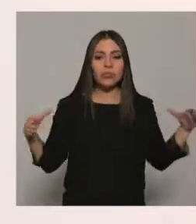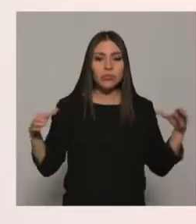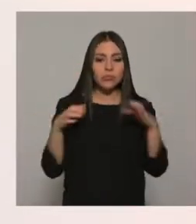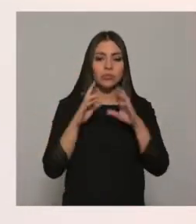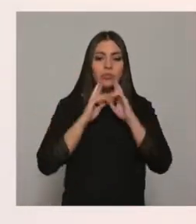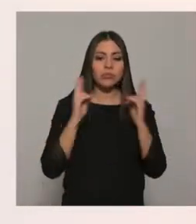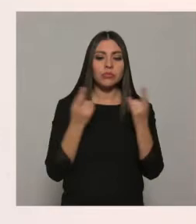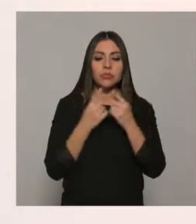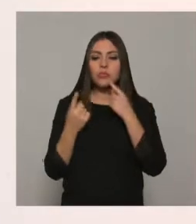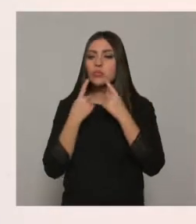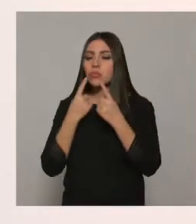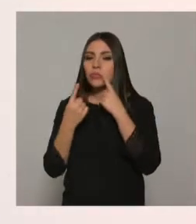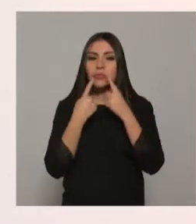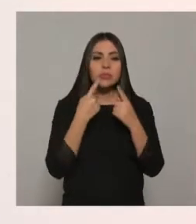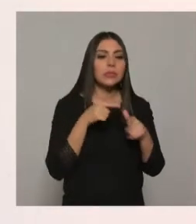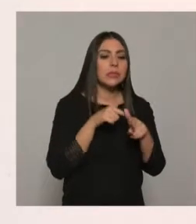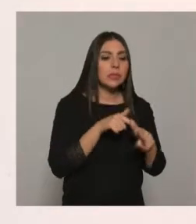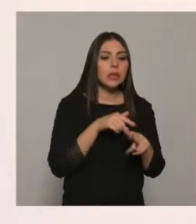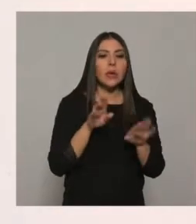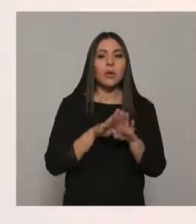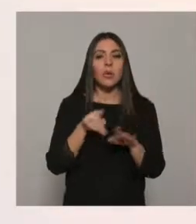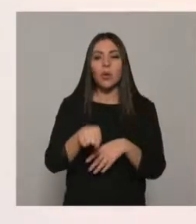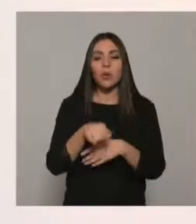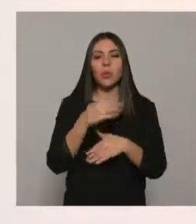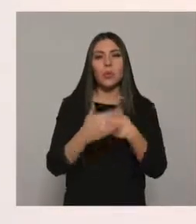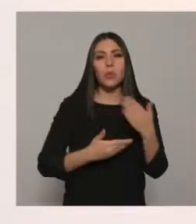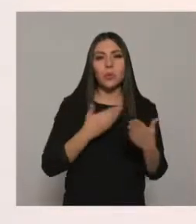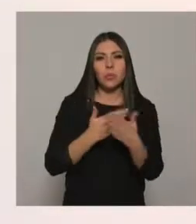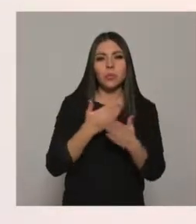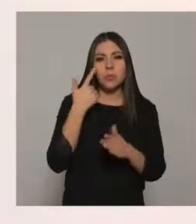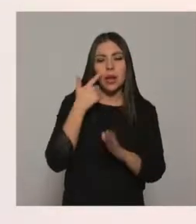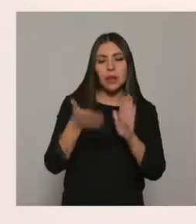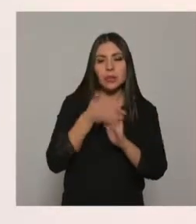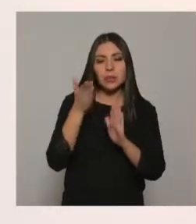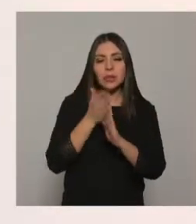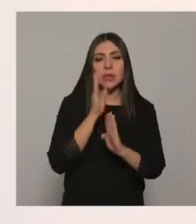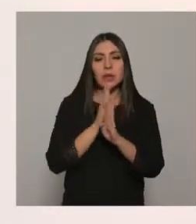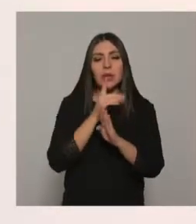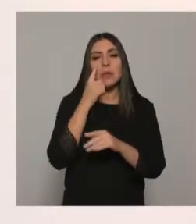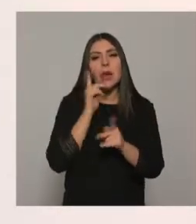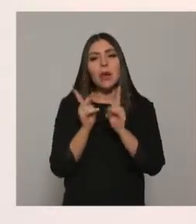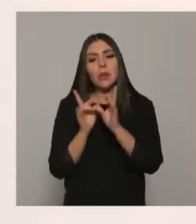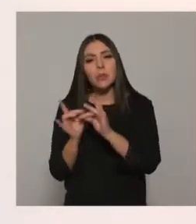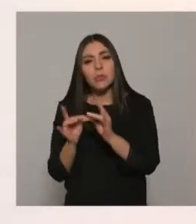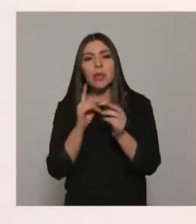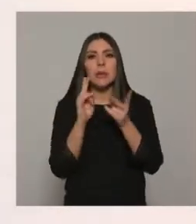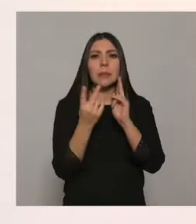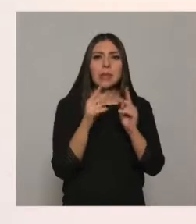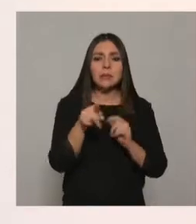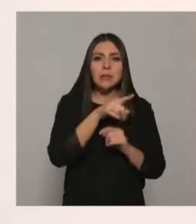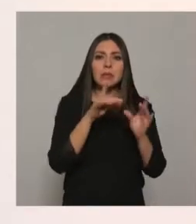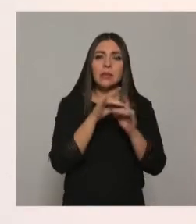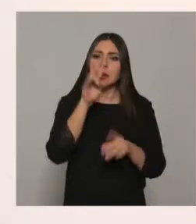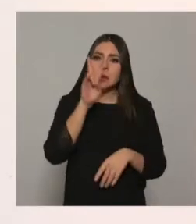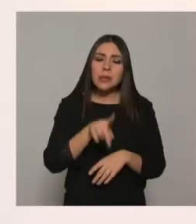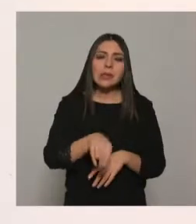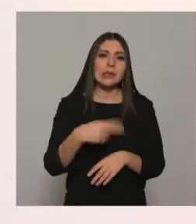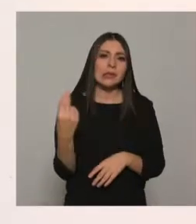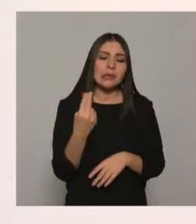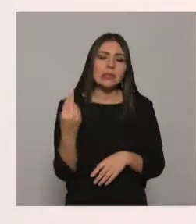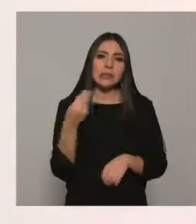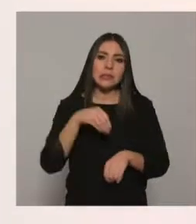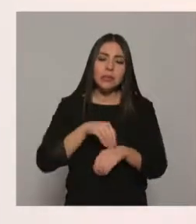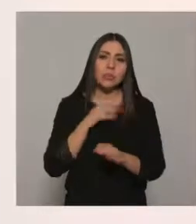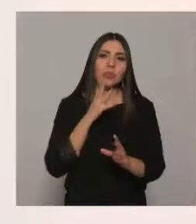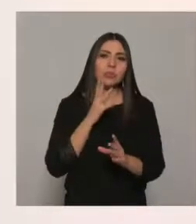del proyecto. La idea de las autoridades es convencer a los vecinos de que esta es una obra viable y necesaria que se requiere